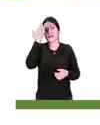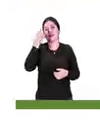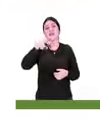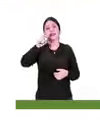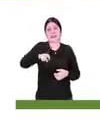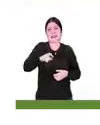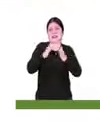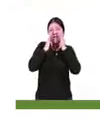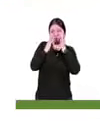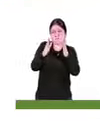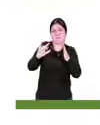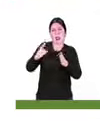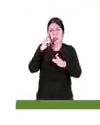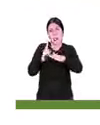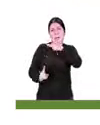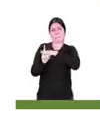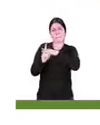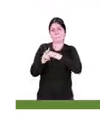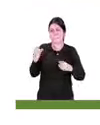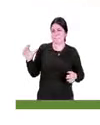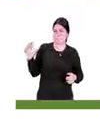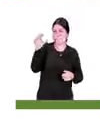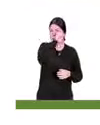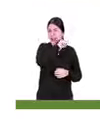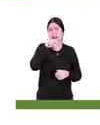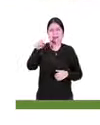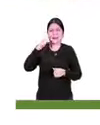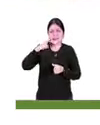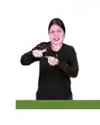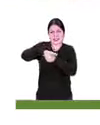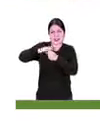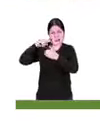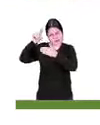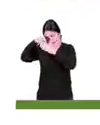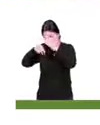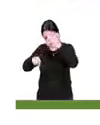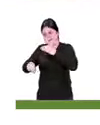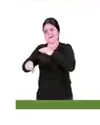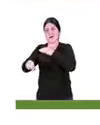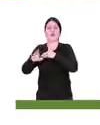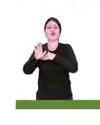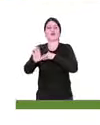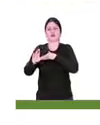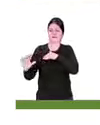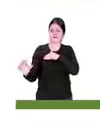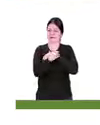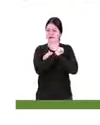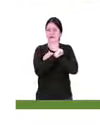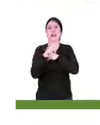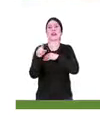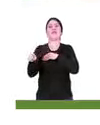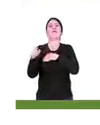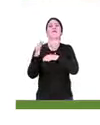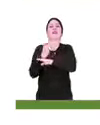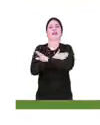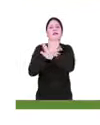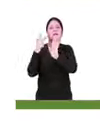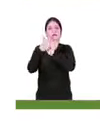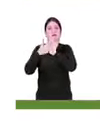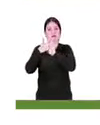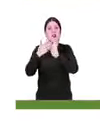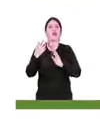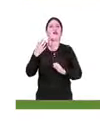algunos hallazgos arqueológicos que se han encontrado ahí con relación a un tranvía de los años 50,